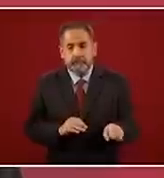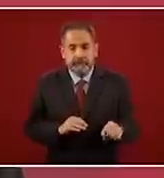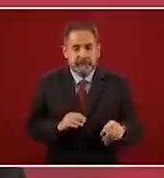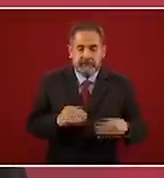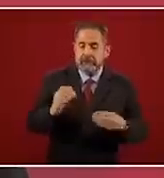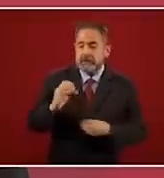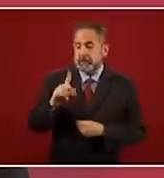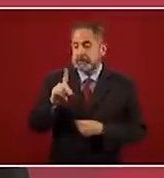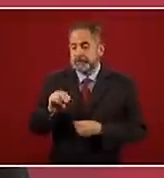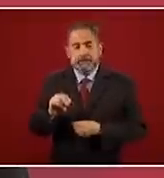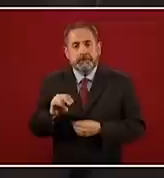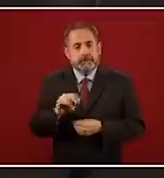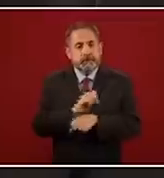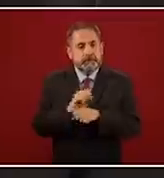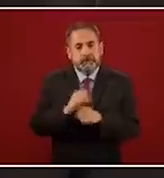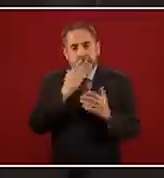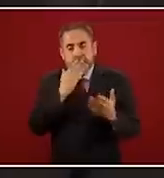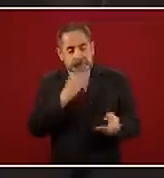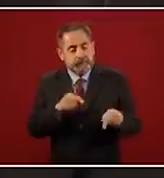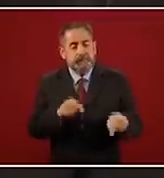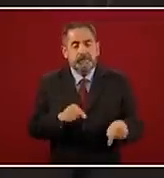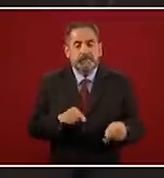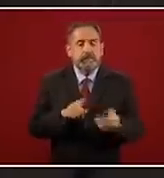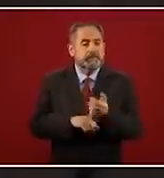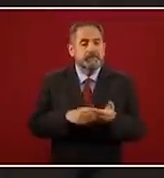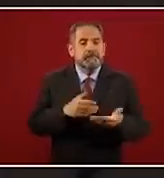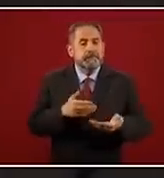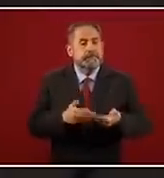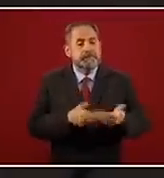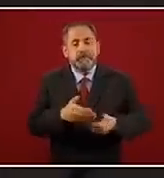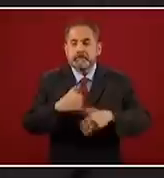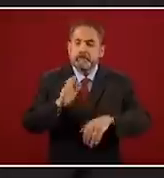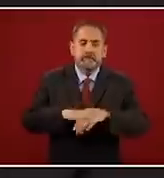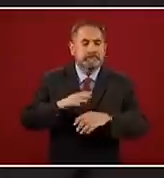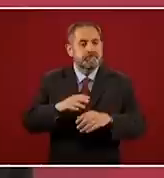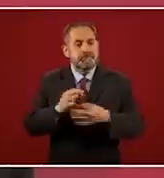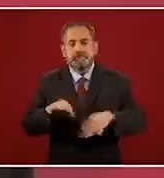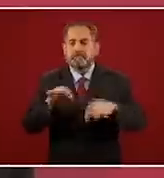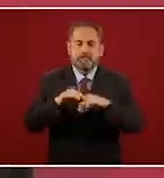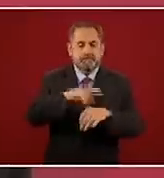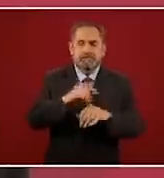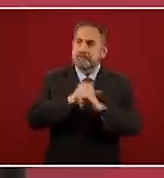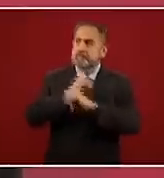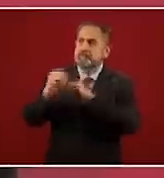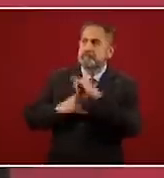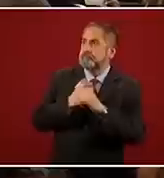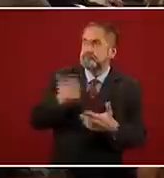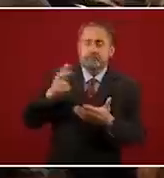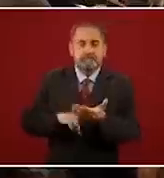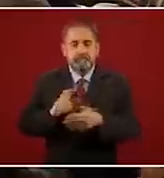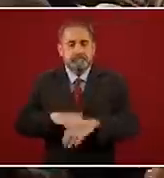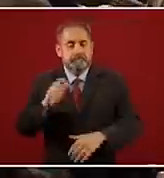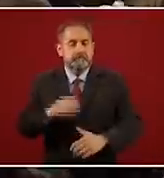aportando crudo ligero, que es el que tiene más valor en el mercado internacional.